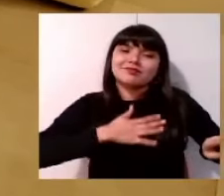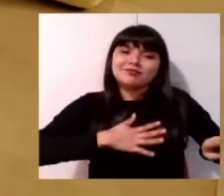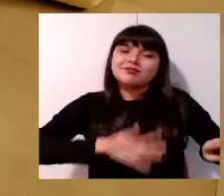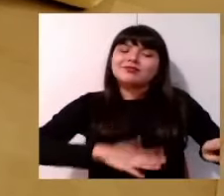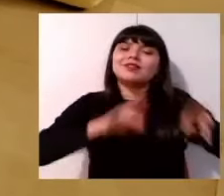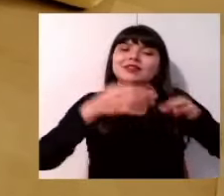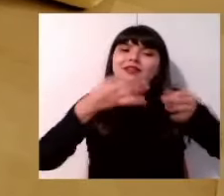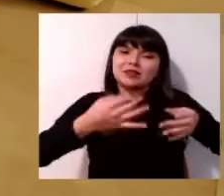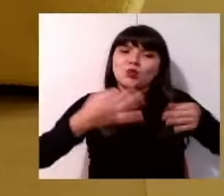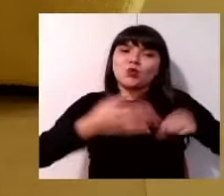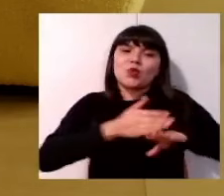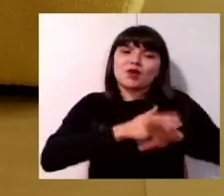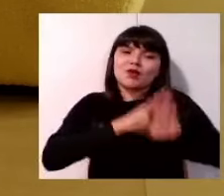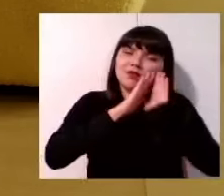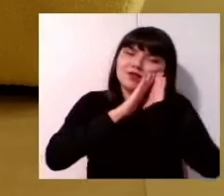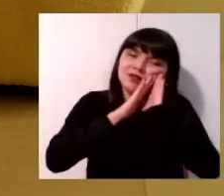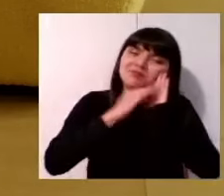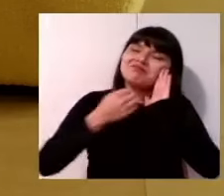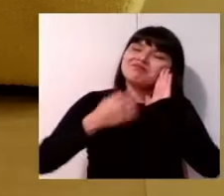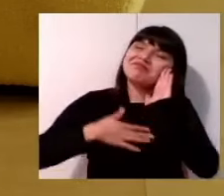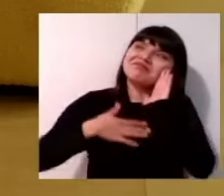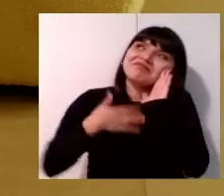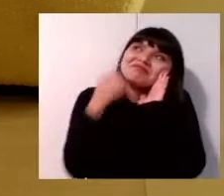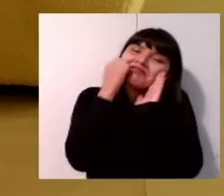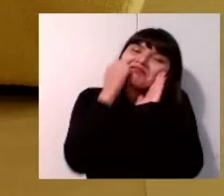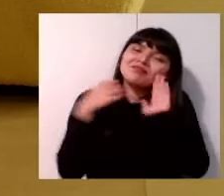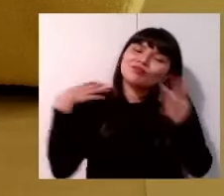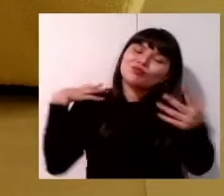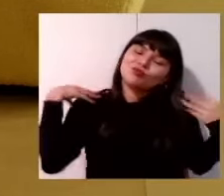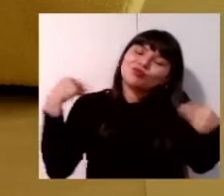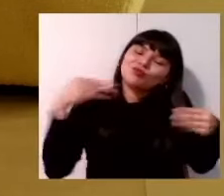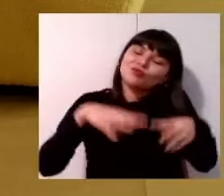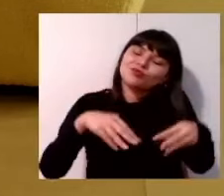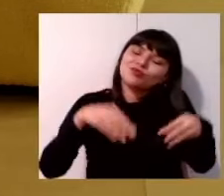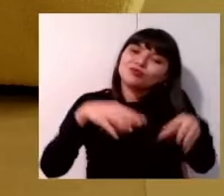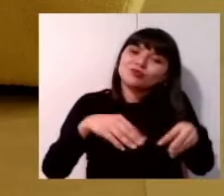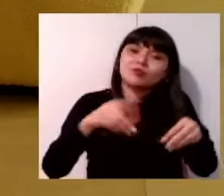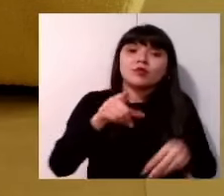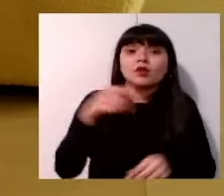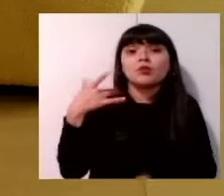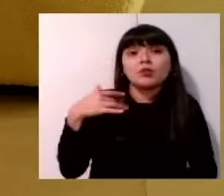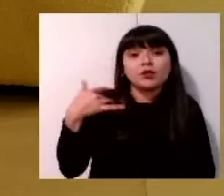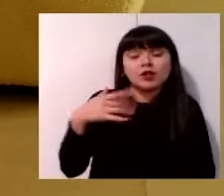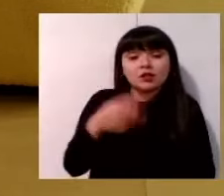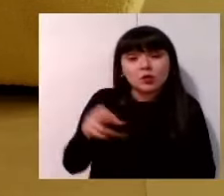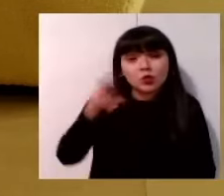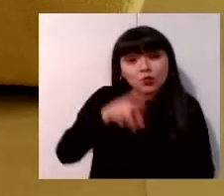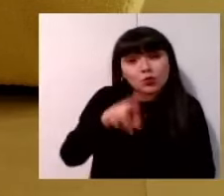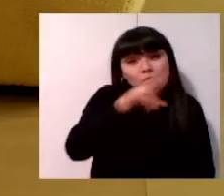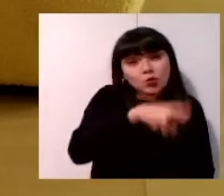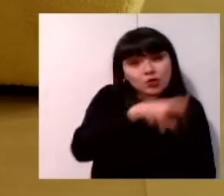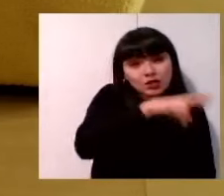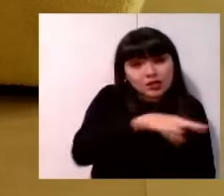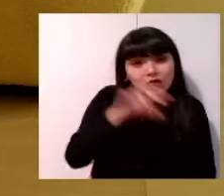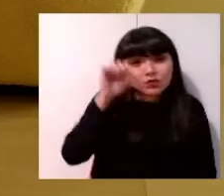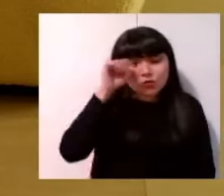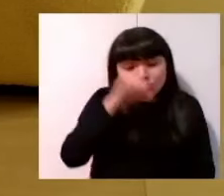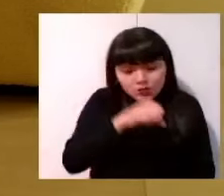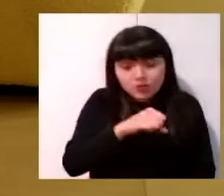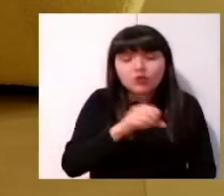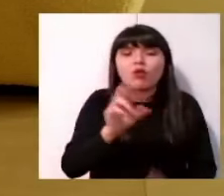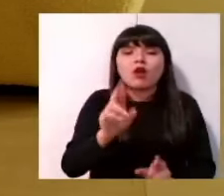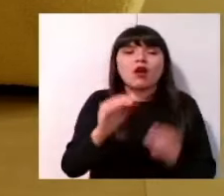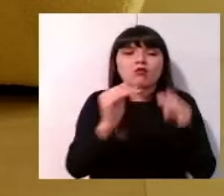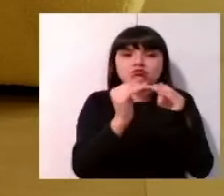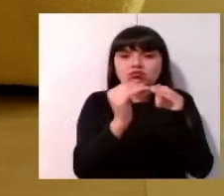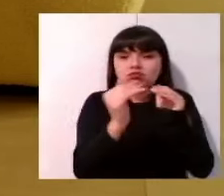dormir. Lo importante es que cuando uno haga una rutina del sueño, un niño, que sea una rutina siempre, ojalá, igual,